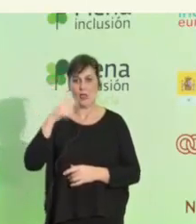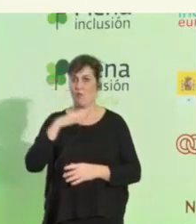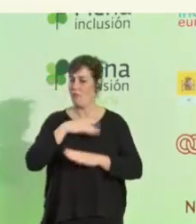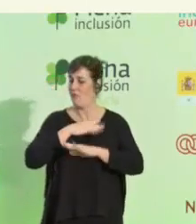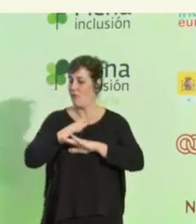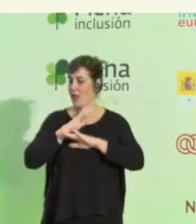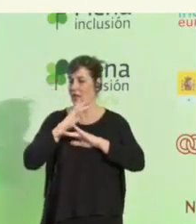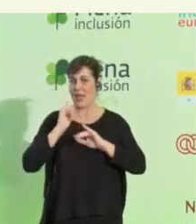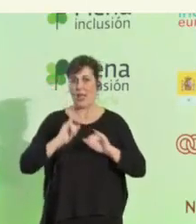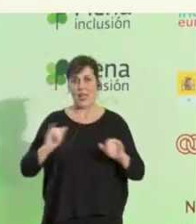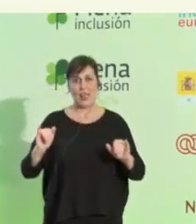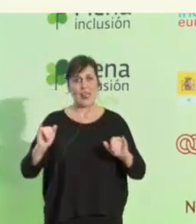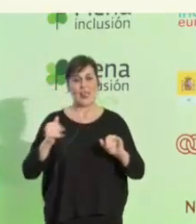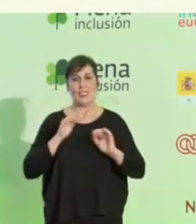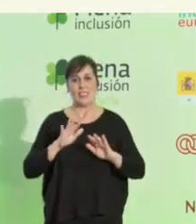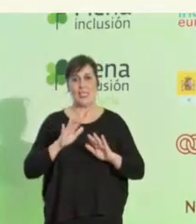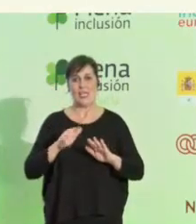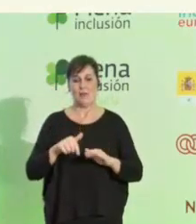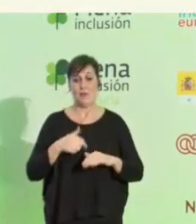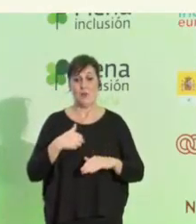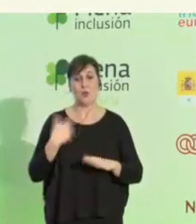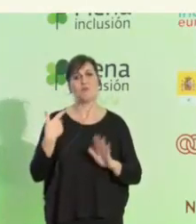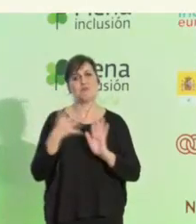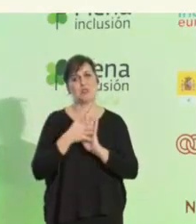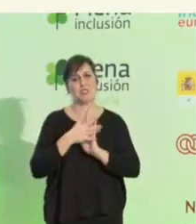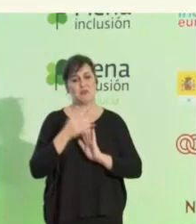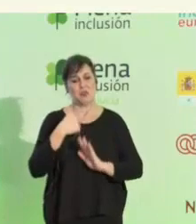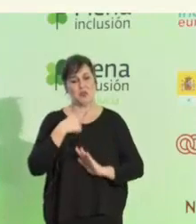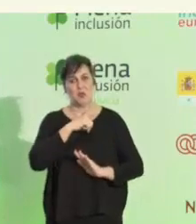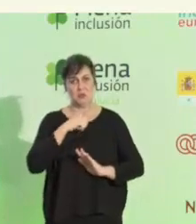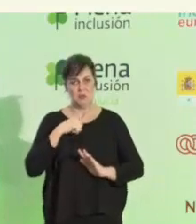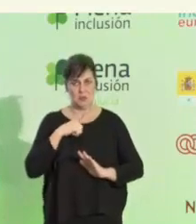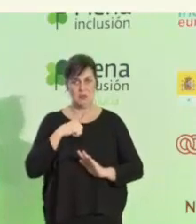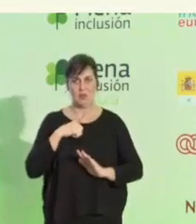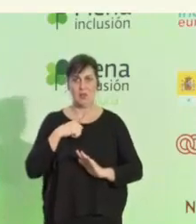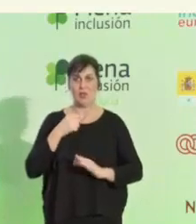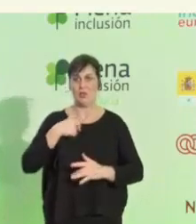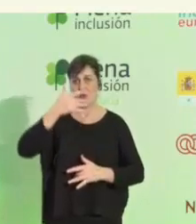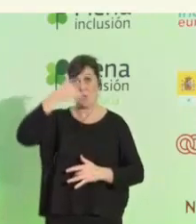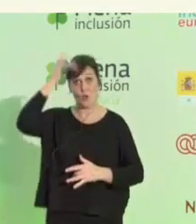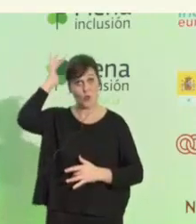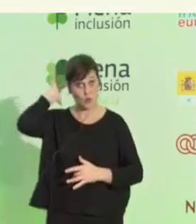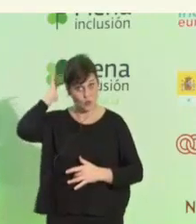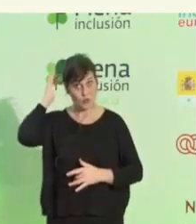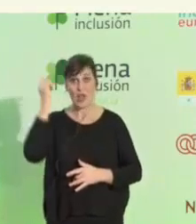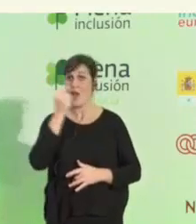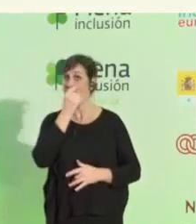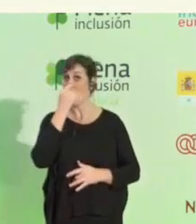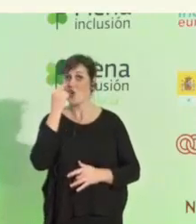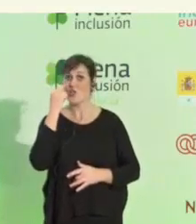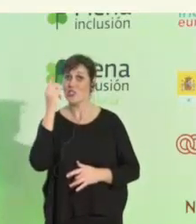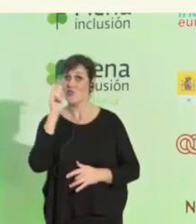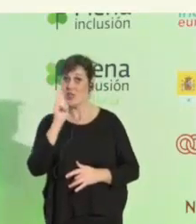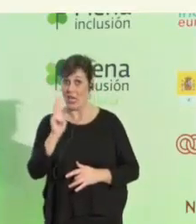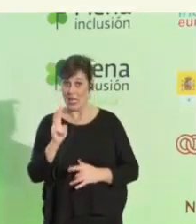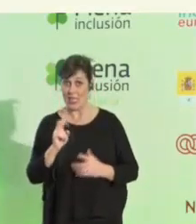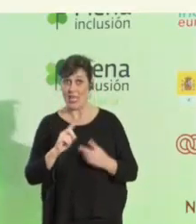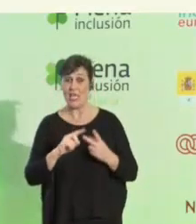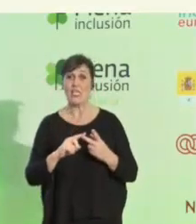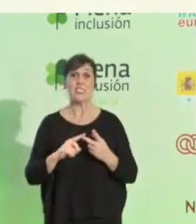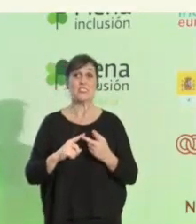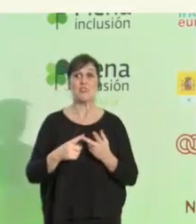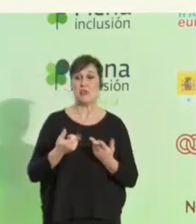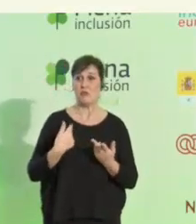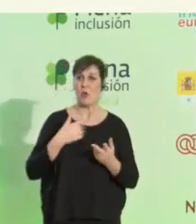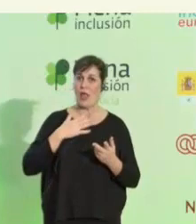Y voy a autodescribirme antes. Soy rubia, tengo los ojos verdes, tengo